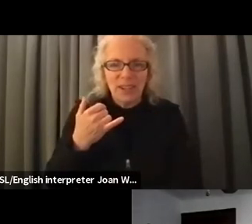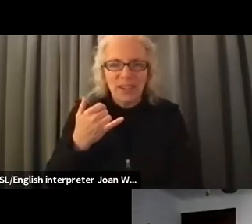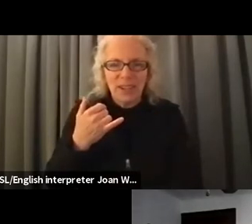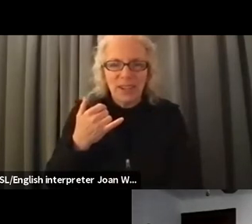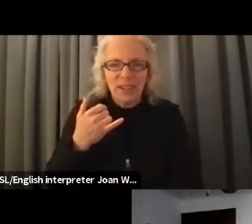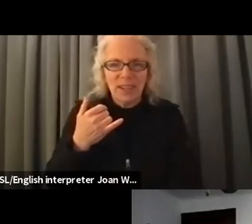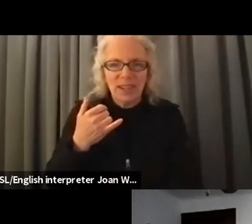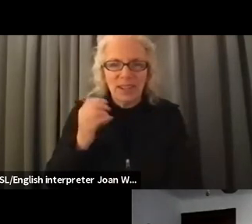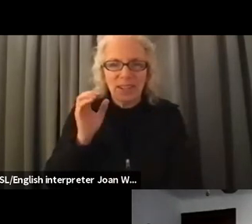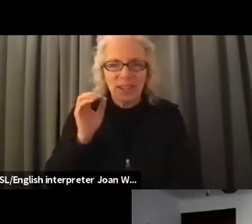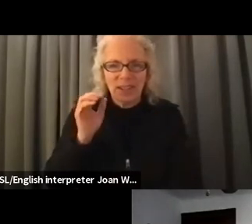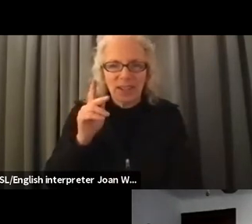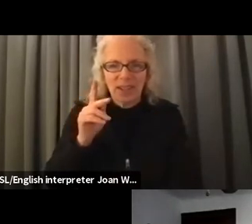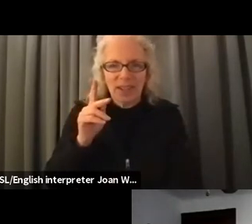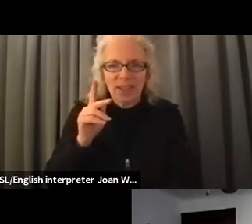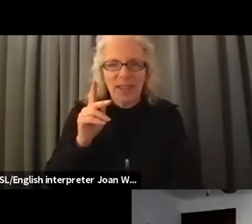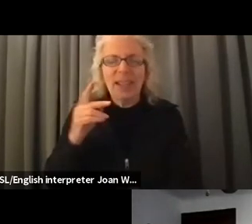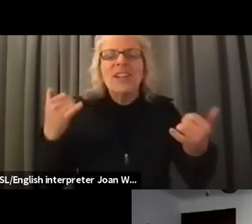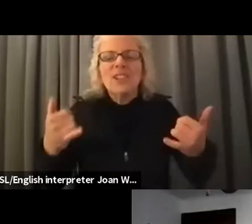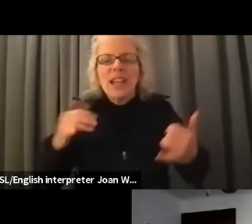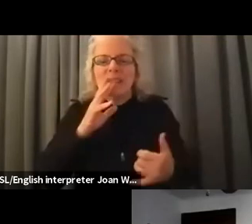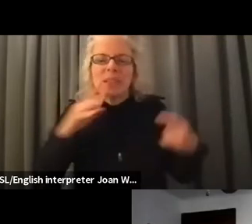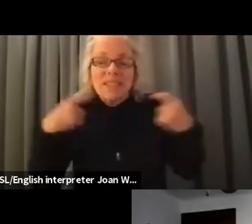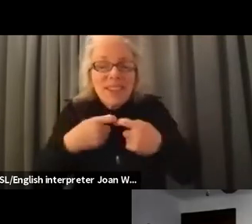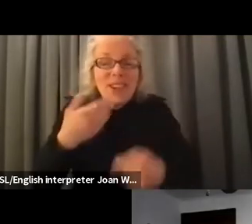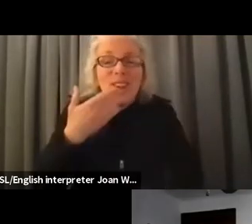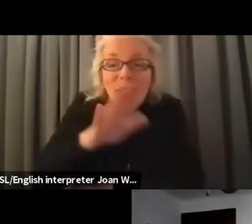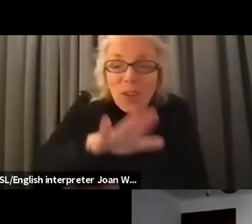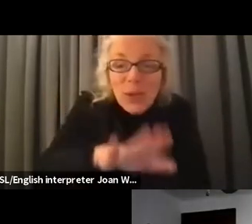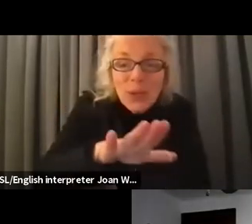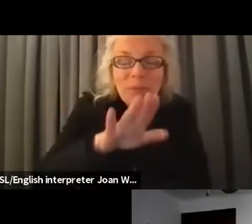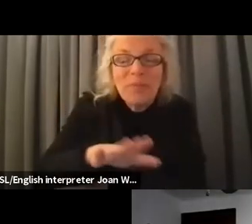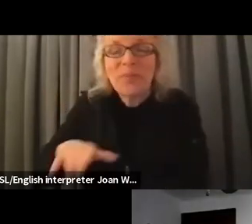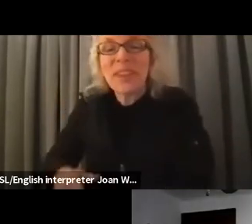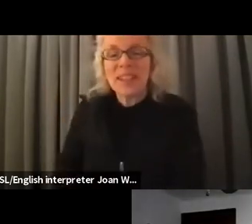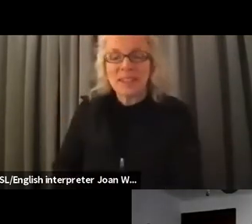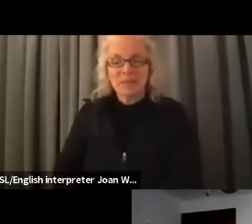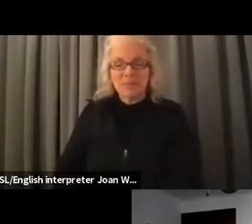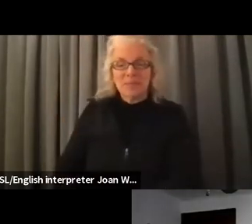Listo. Estamos listos entonces. Buenas tardes.